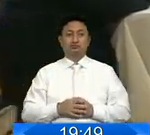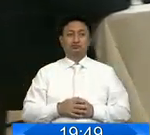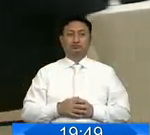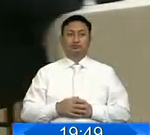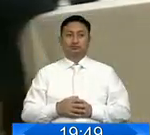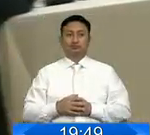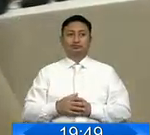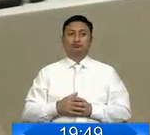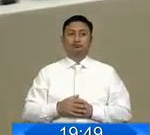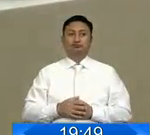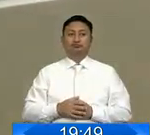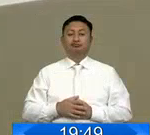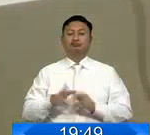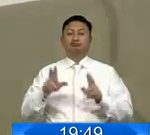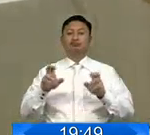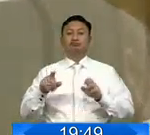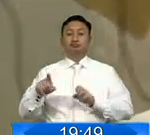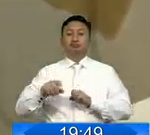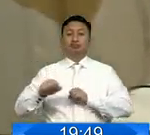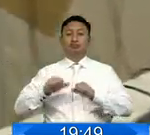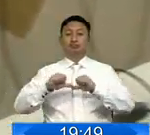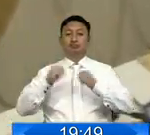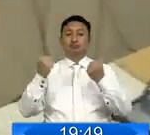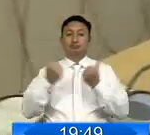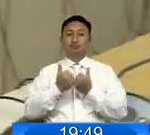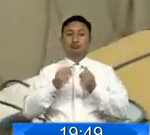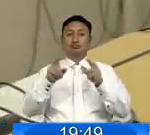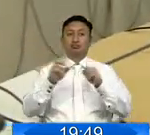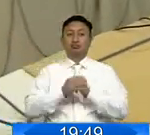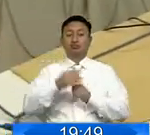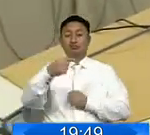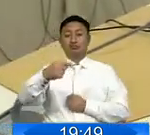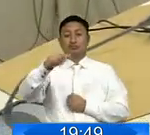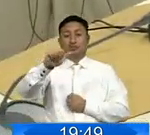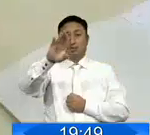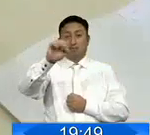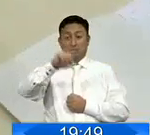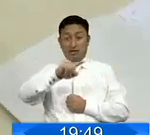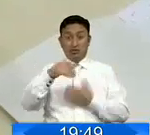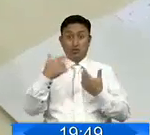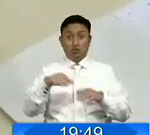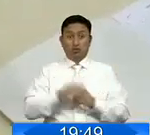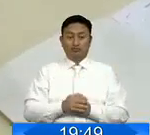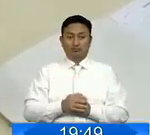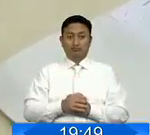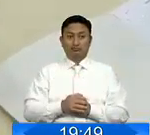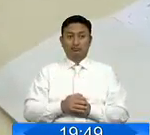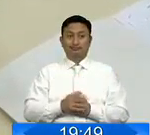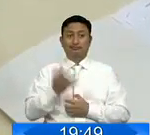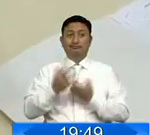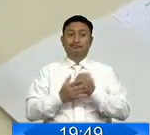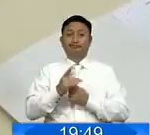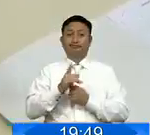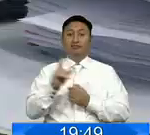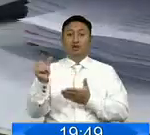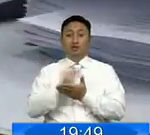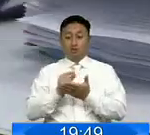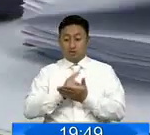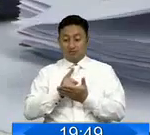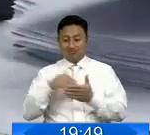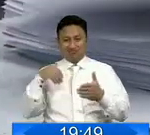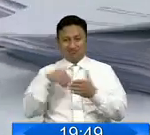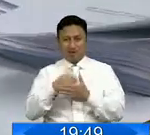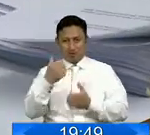Las expectativas sobre el trabajo que realiza la Asamblea respecto al caso Gabela crecen. Luego del traspié por los desacuerdos en el borrador del informe